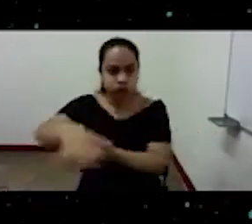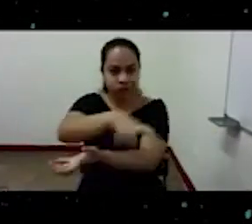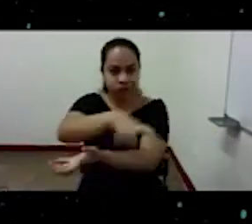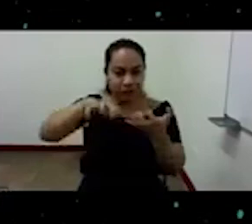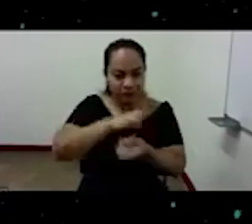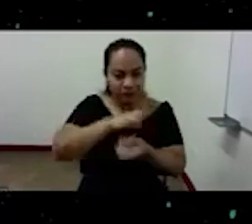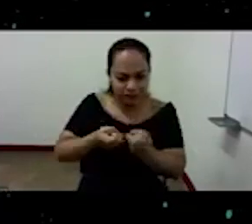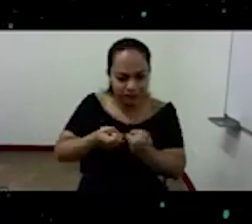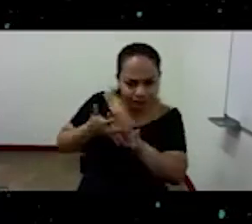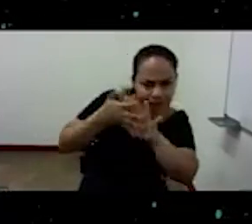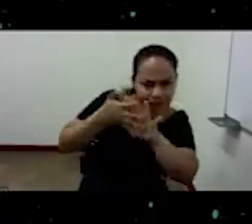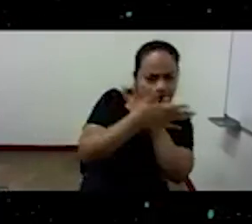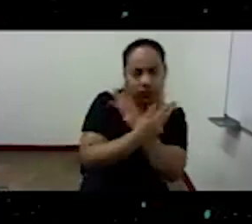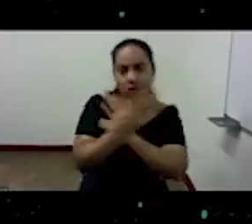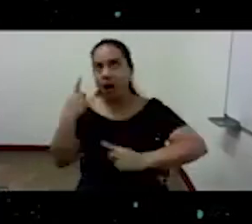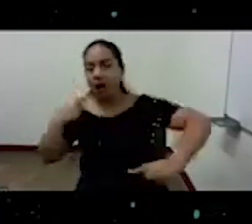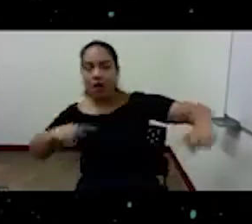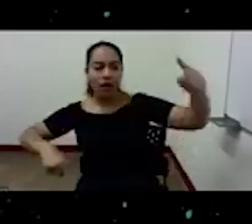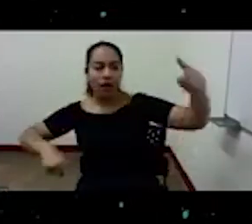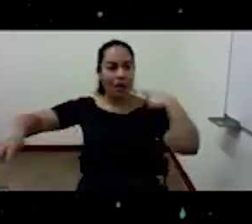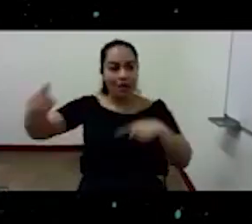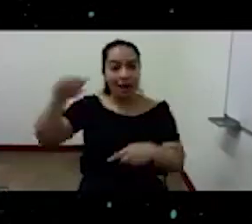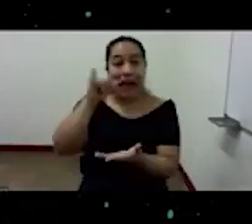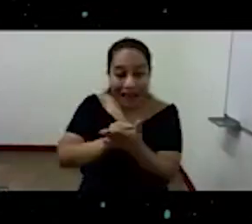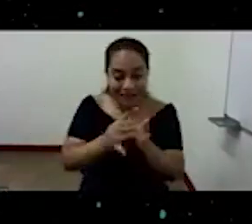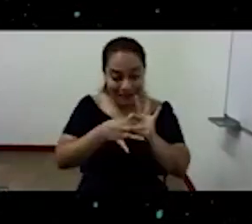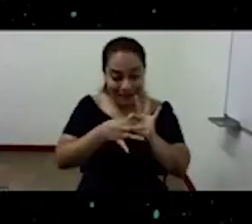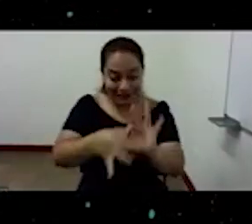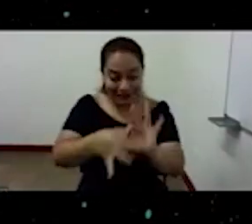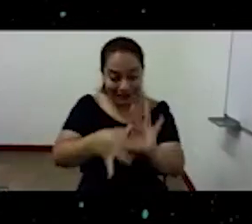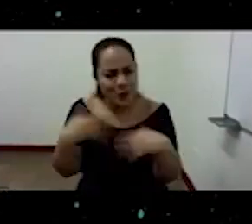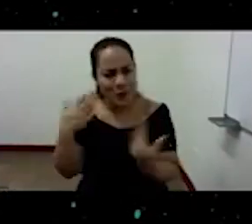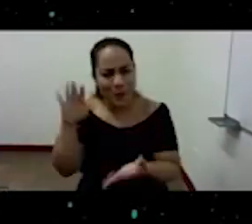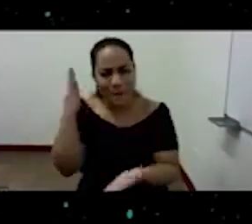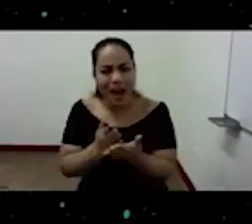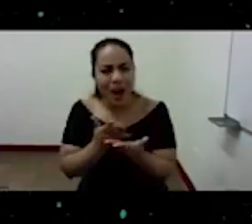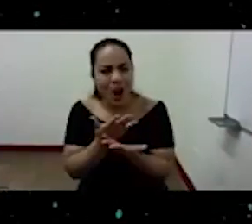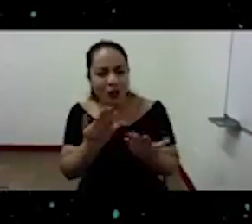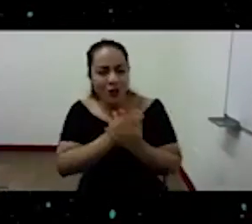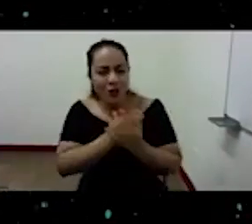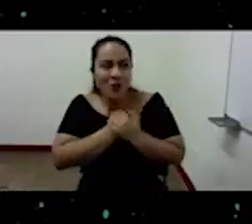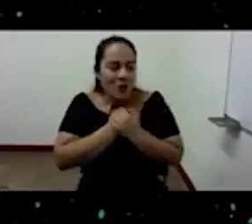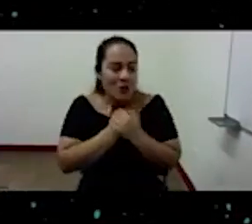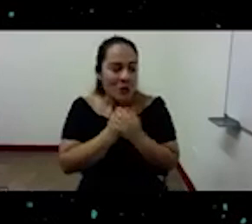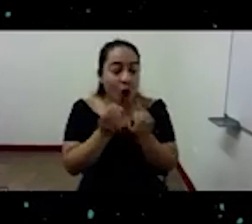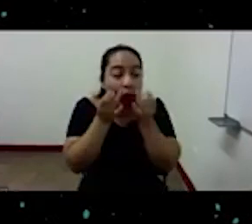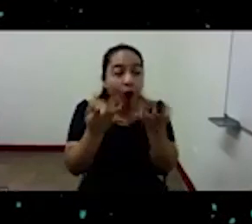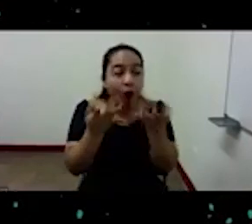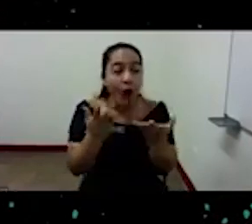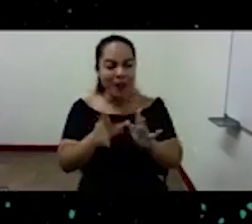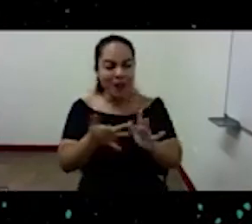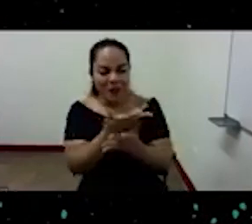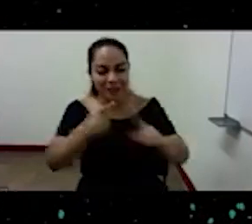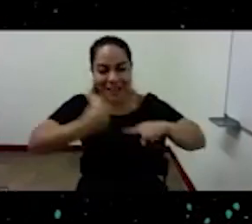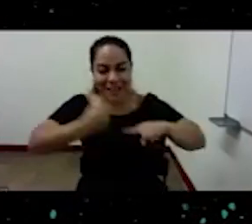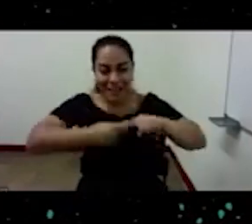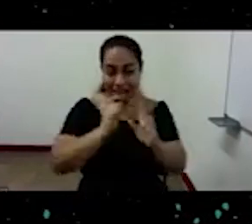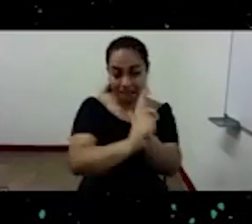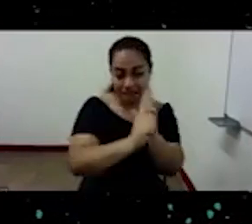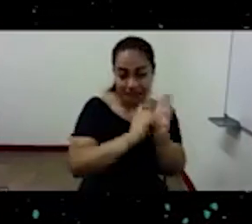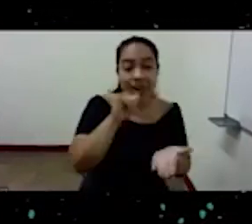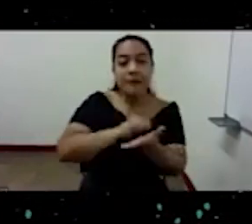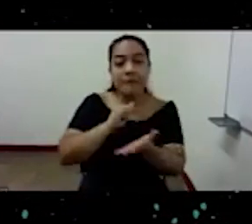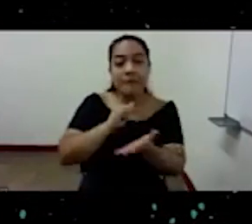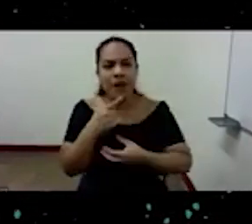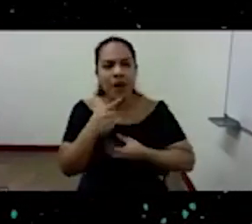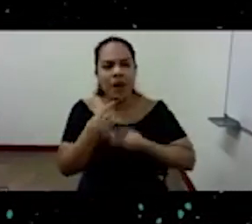embriaguez. De ahí su relación profunda con la tragedia griega, tanto en la imprevisibilidad del destino como en la